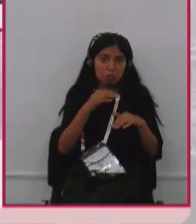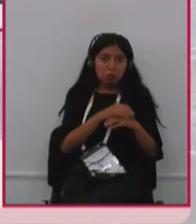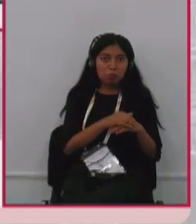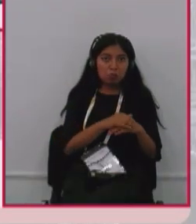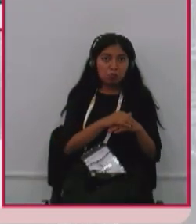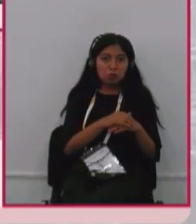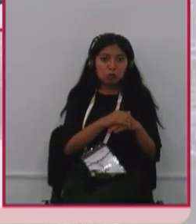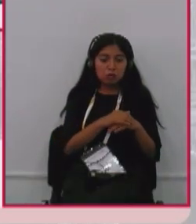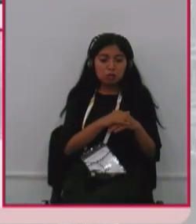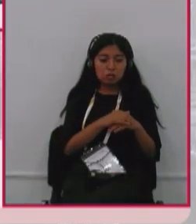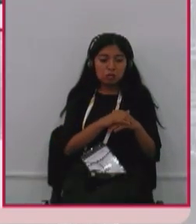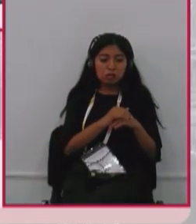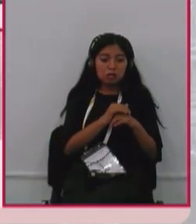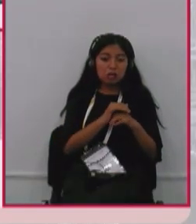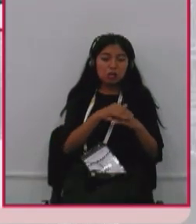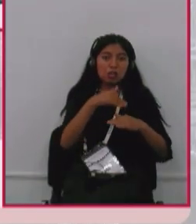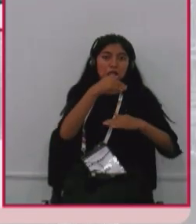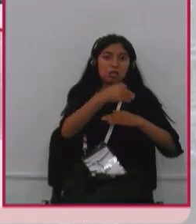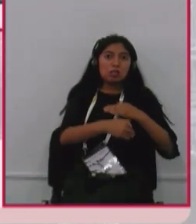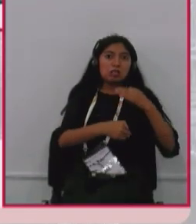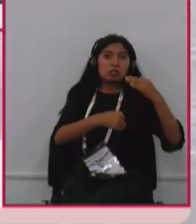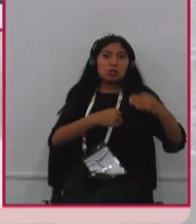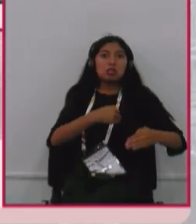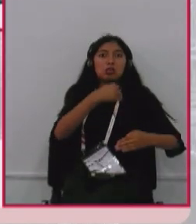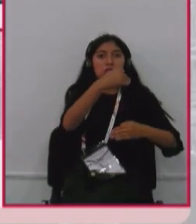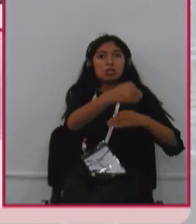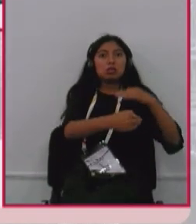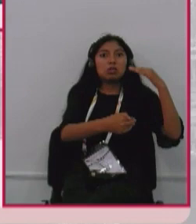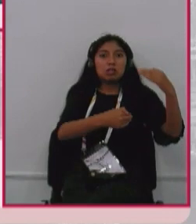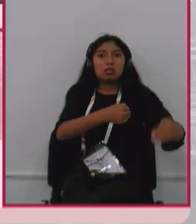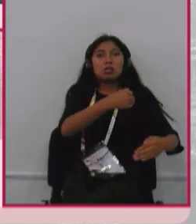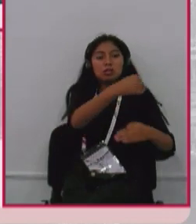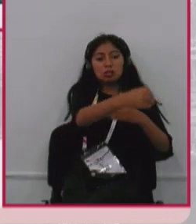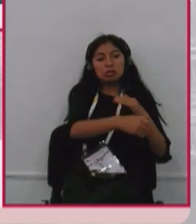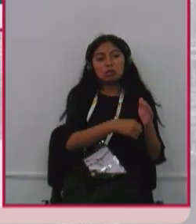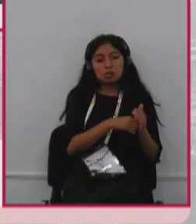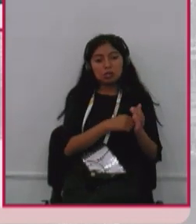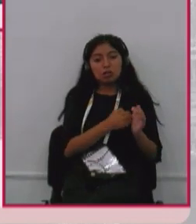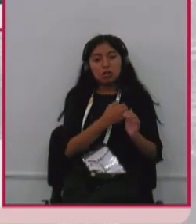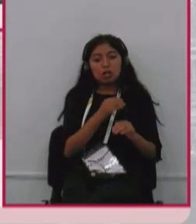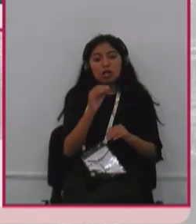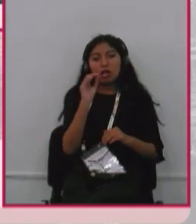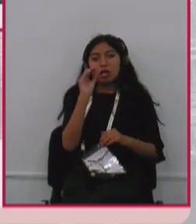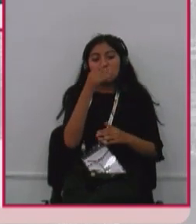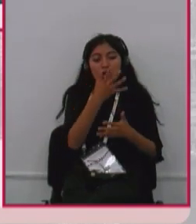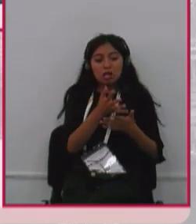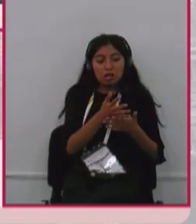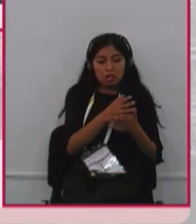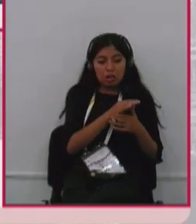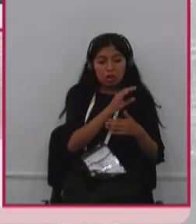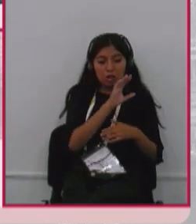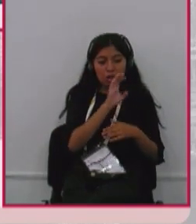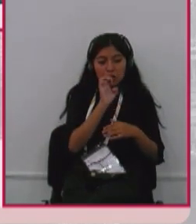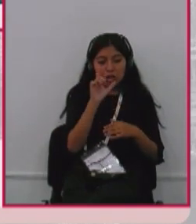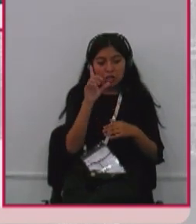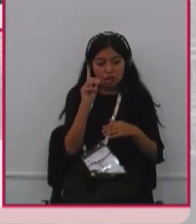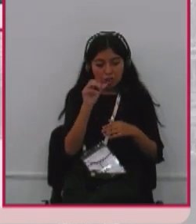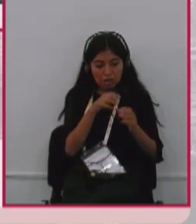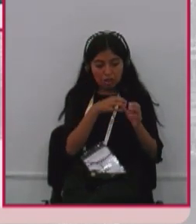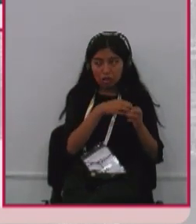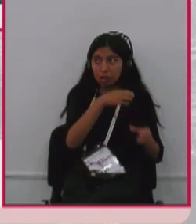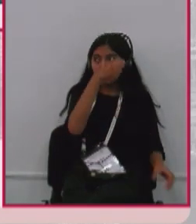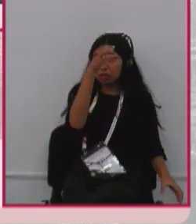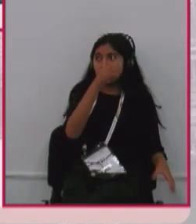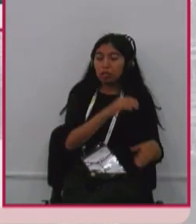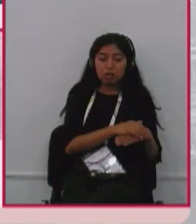Y tenemos un procedimiento en el cual, si siguen ese procedimiento, se permite ver cómo una celda Jamieson se comportaría a nivel industrial.